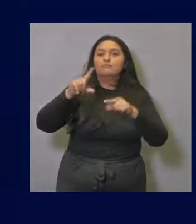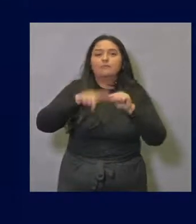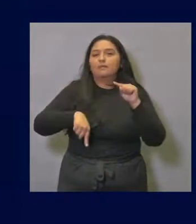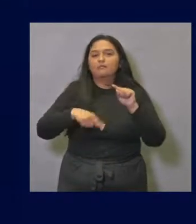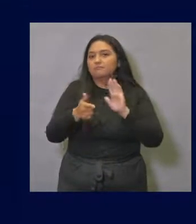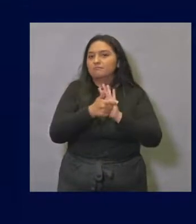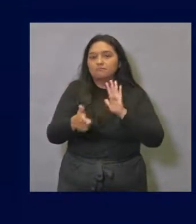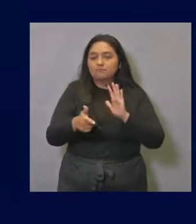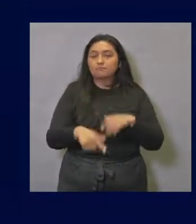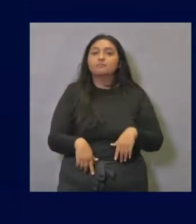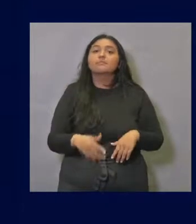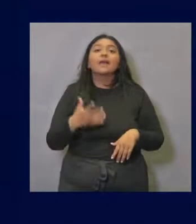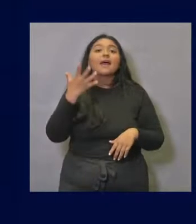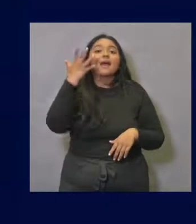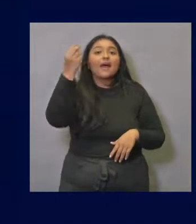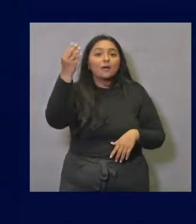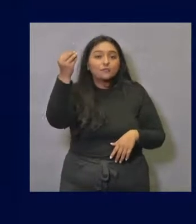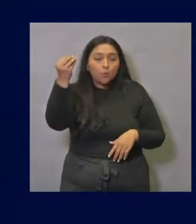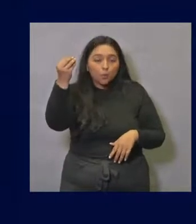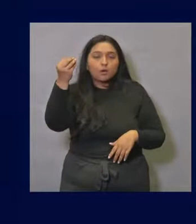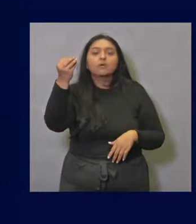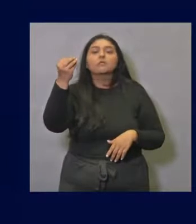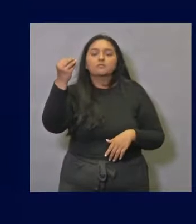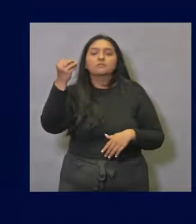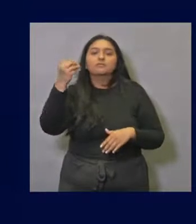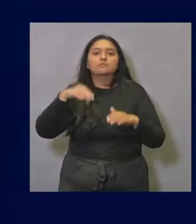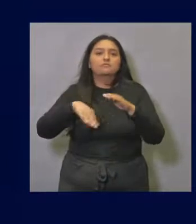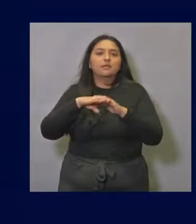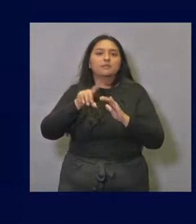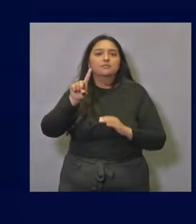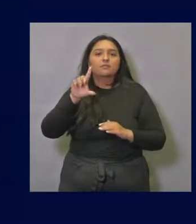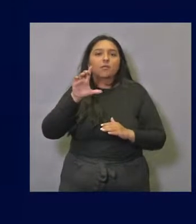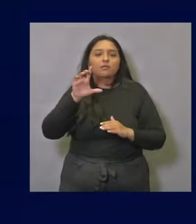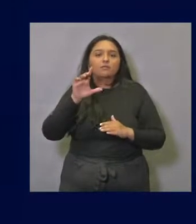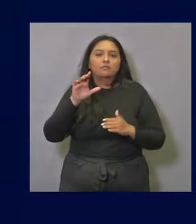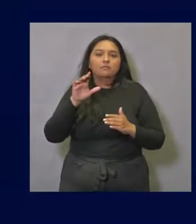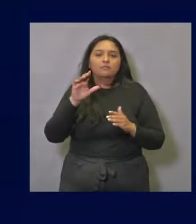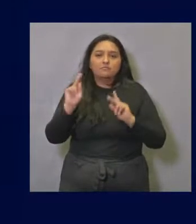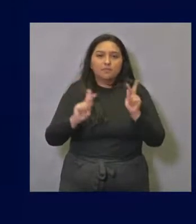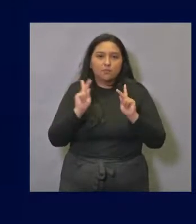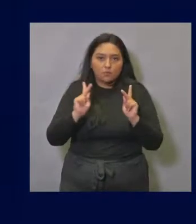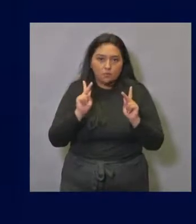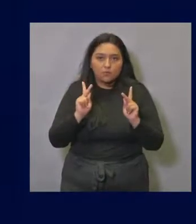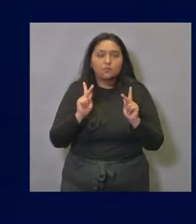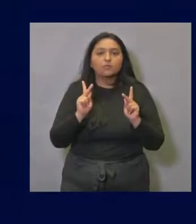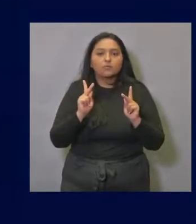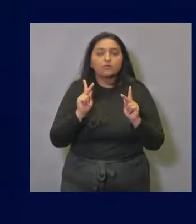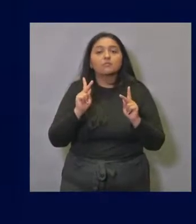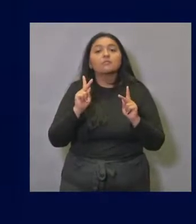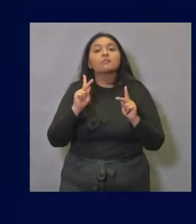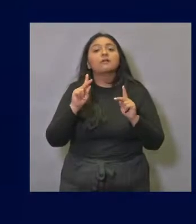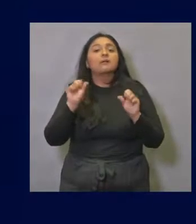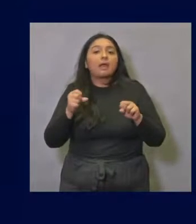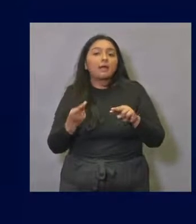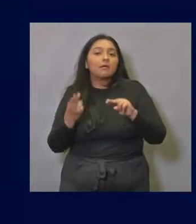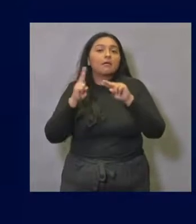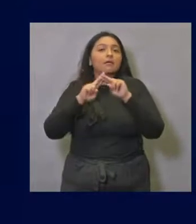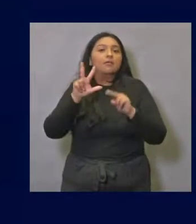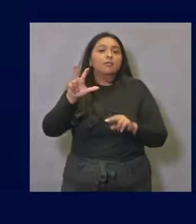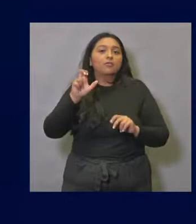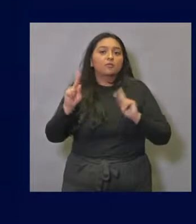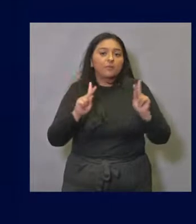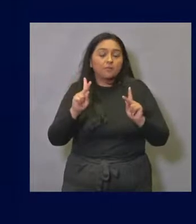libre se permite un máximo de 100 personas, pero ese límite puede aumentar a 300 personas si